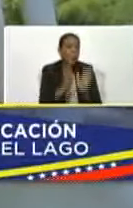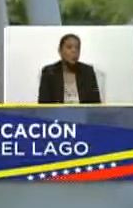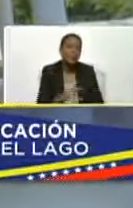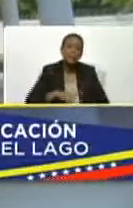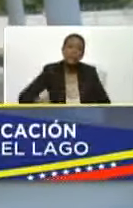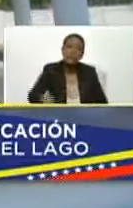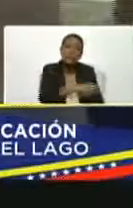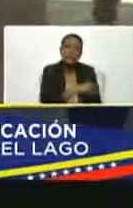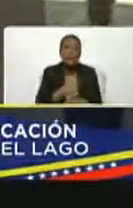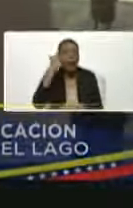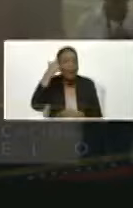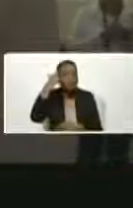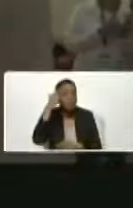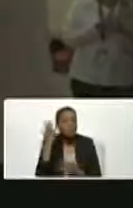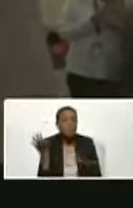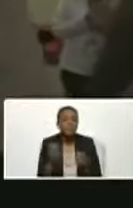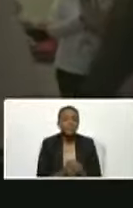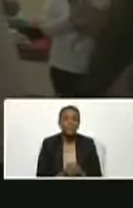y